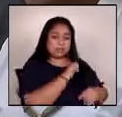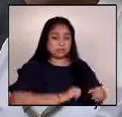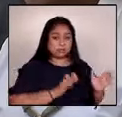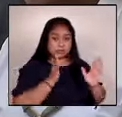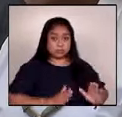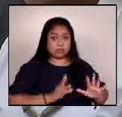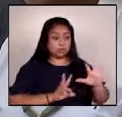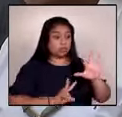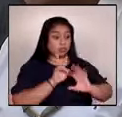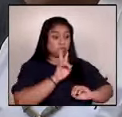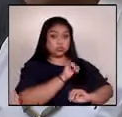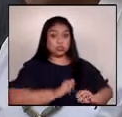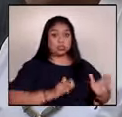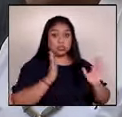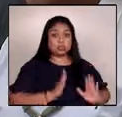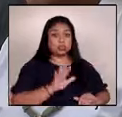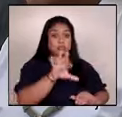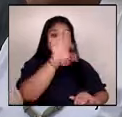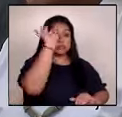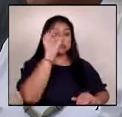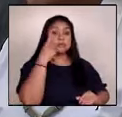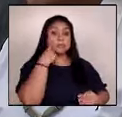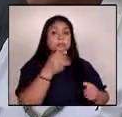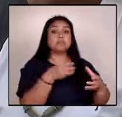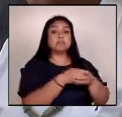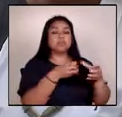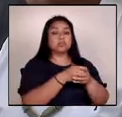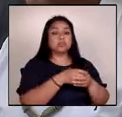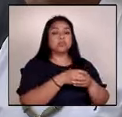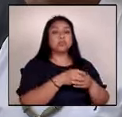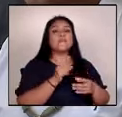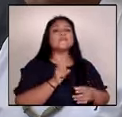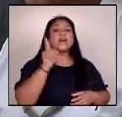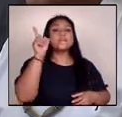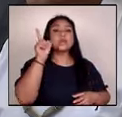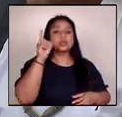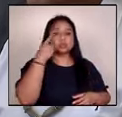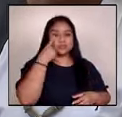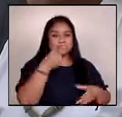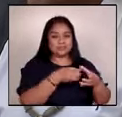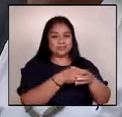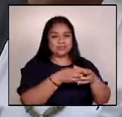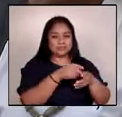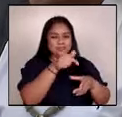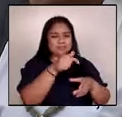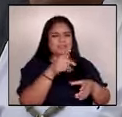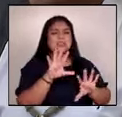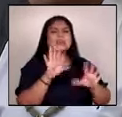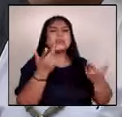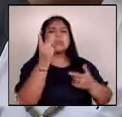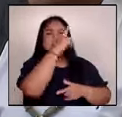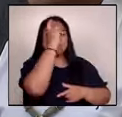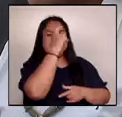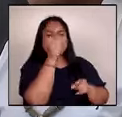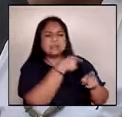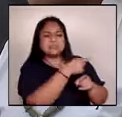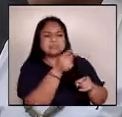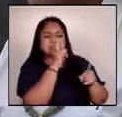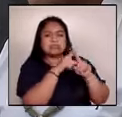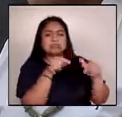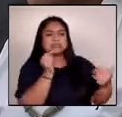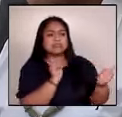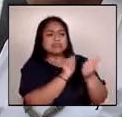alcaldes fueron electos por el partido Vamos, el resto divididos en diferentes partidos políticos. ¿Cómo va a trabajar usted con ellos? Tomando en cuenta que la semana pasada, por